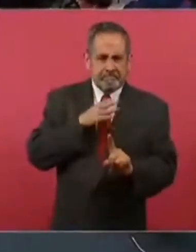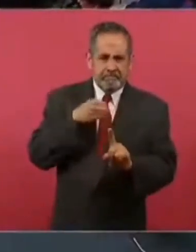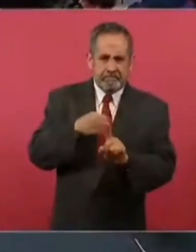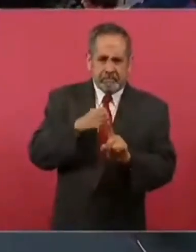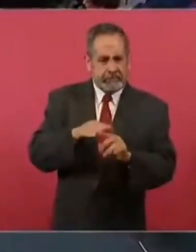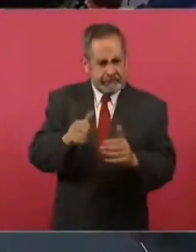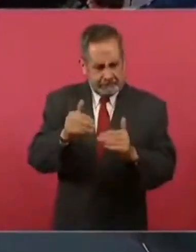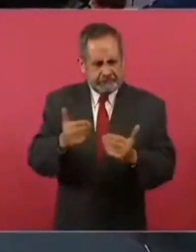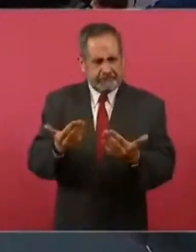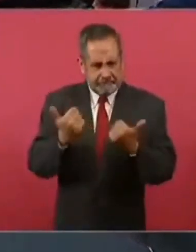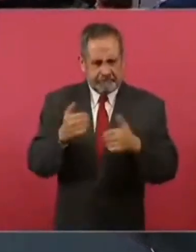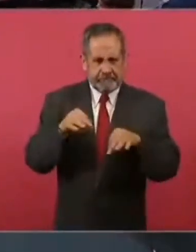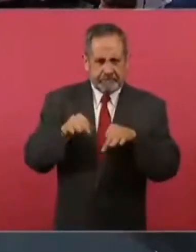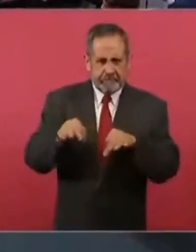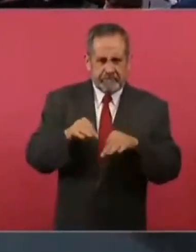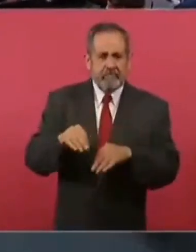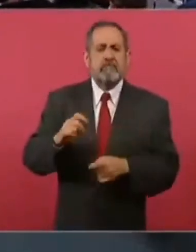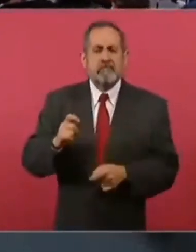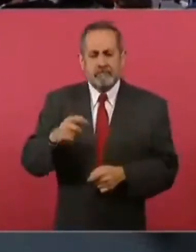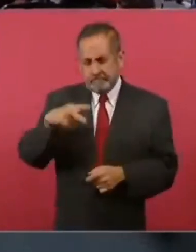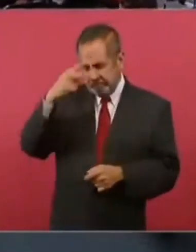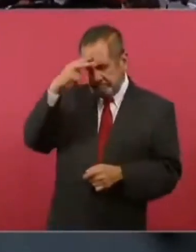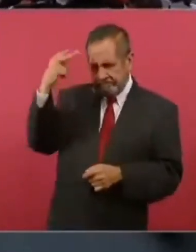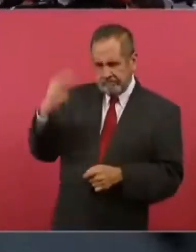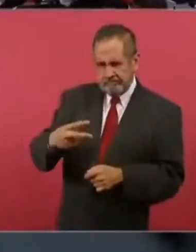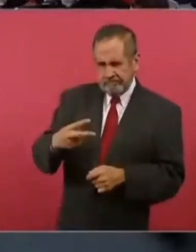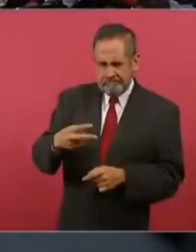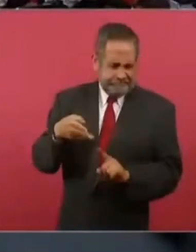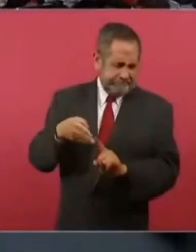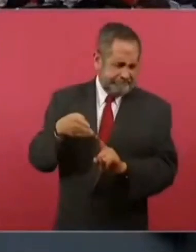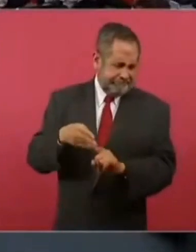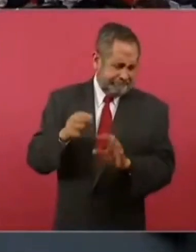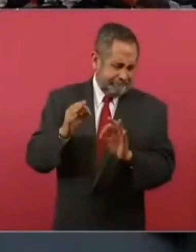requeridos son los mexicanos